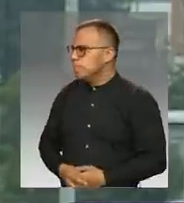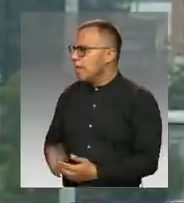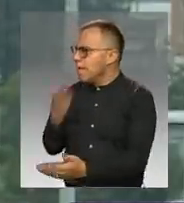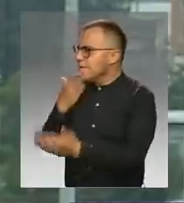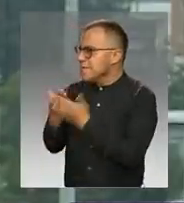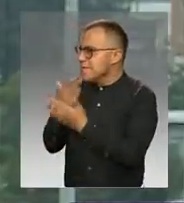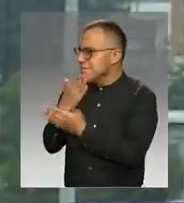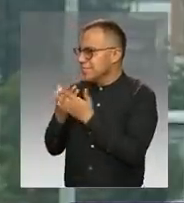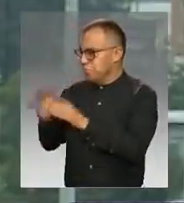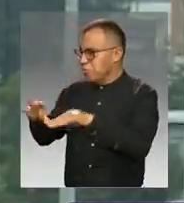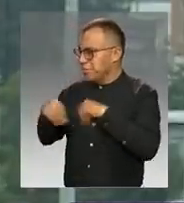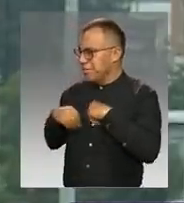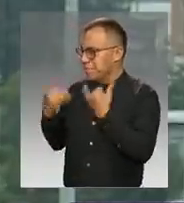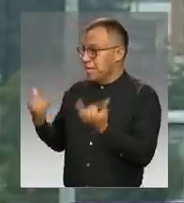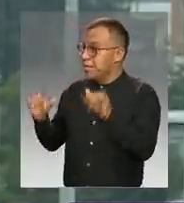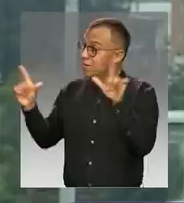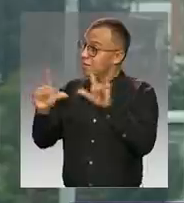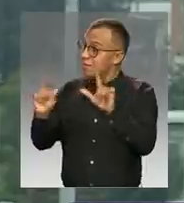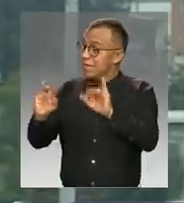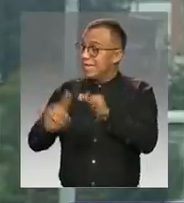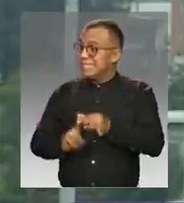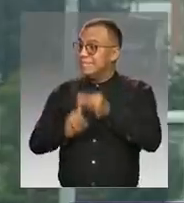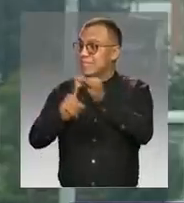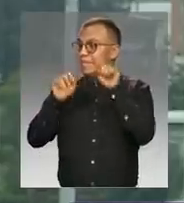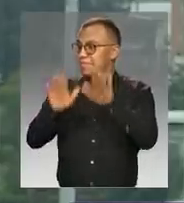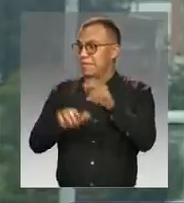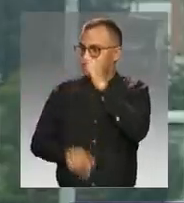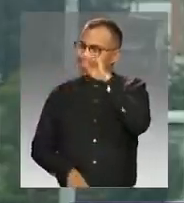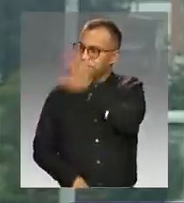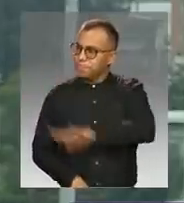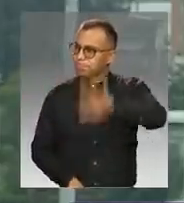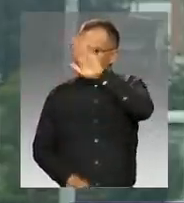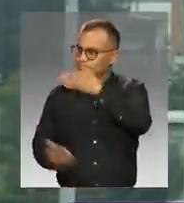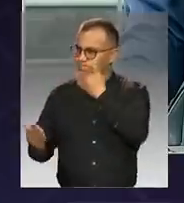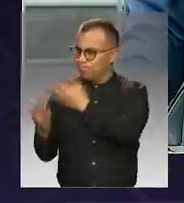por recibirnos en esta transmisión especial del paro nacional.